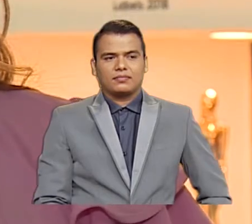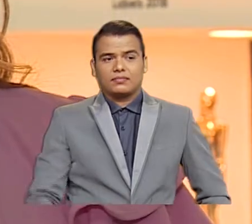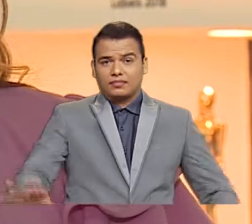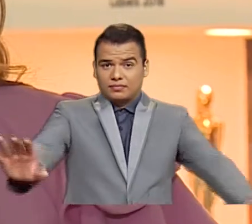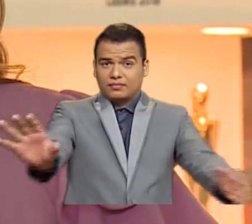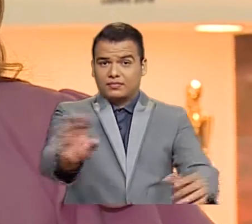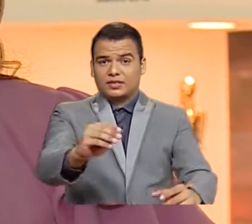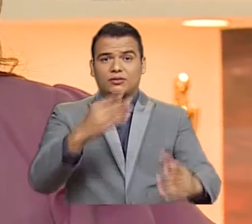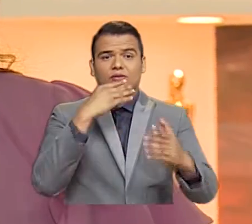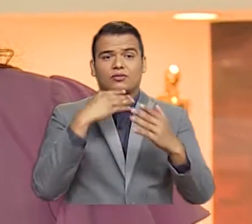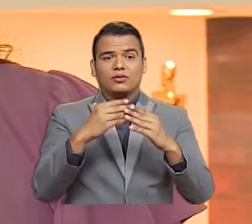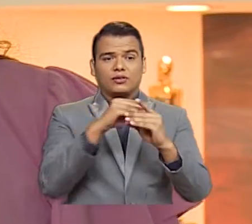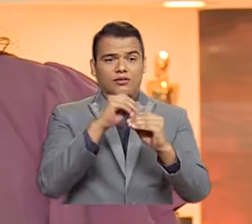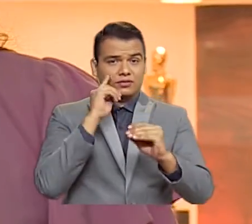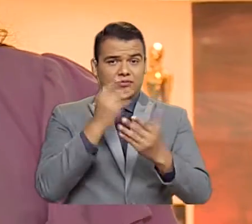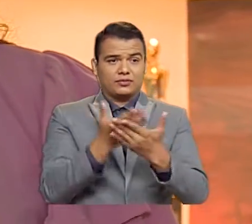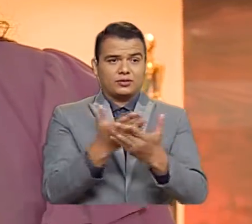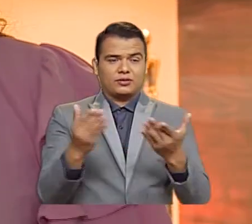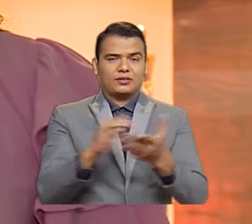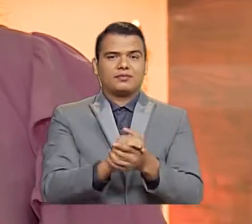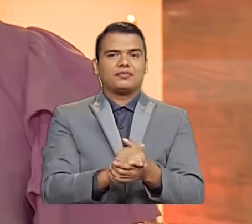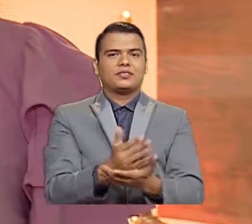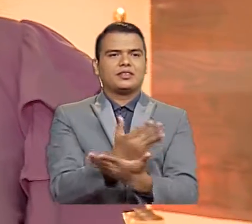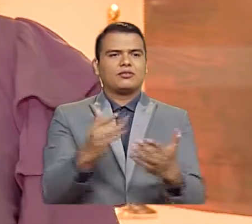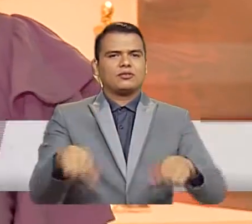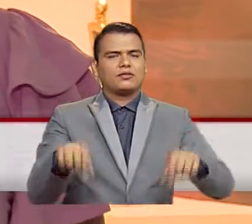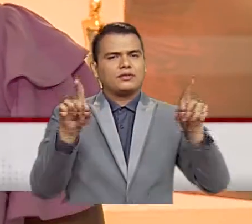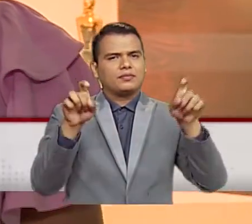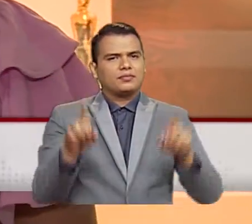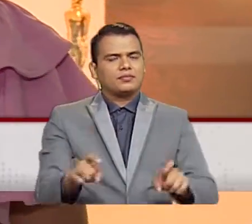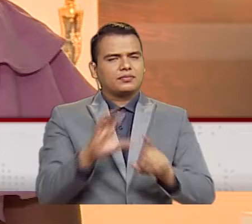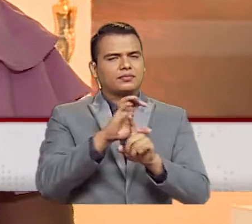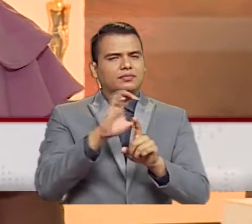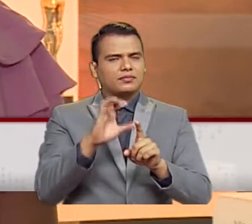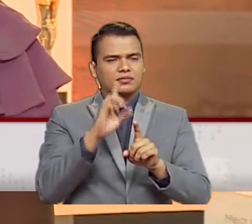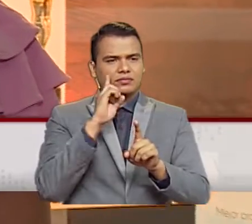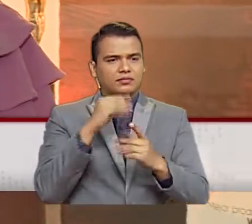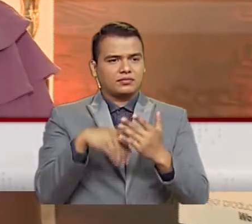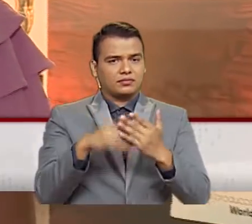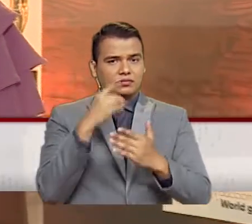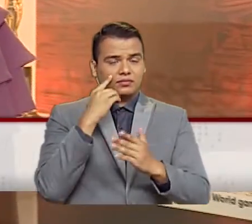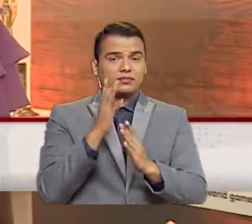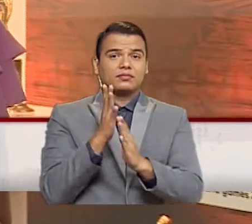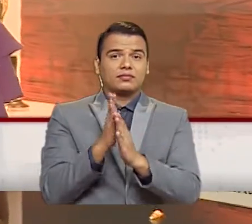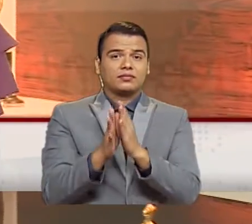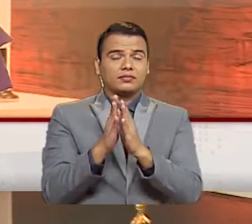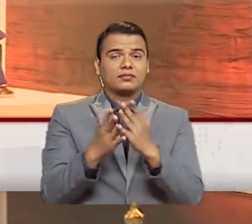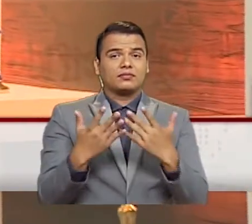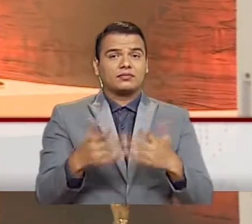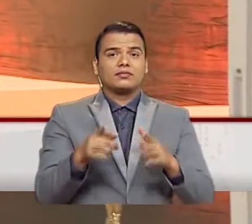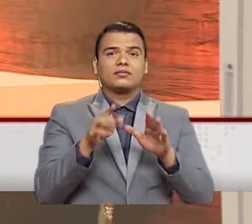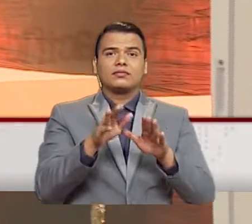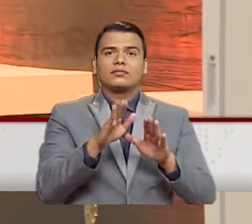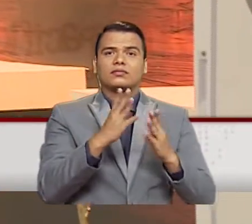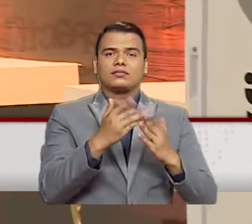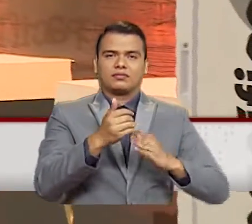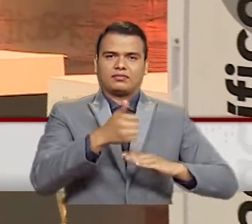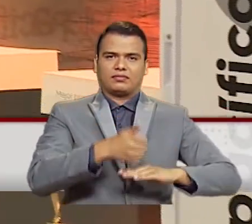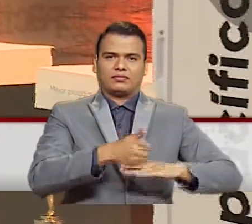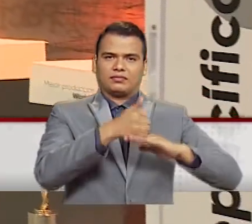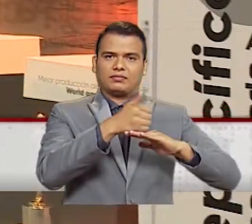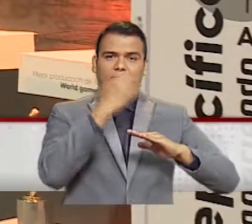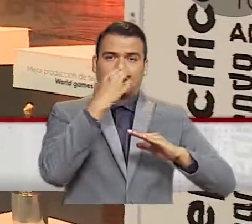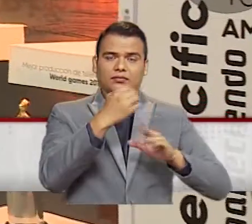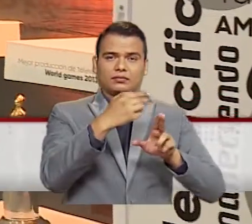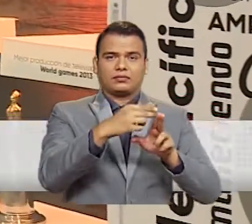Buenas noches, un placer compartir con ustedes toda la información cultural. Abrimos con el sentido homenaje que se le rindió al director